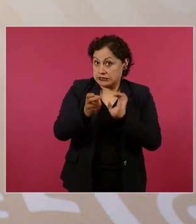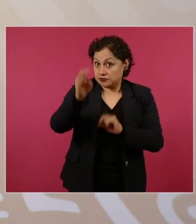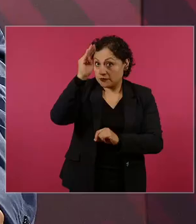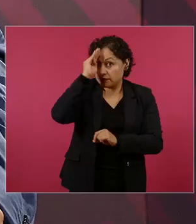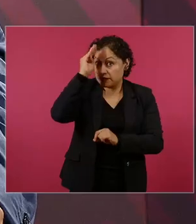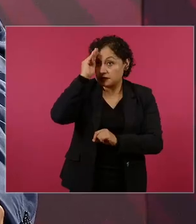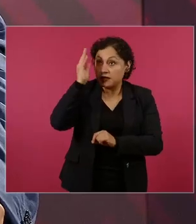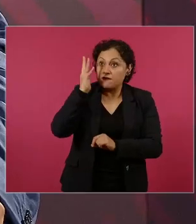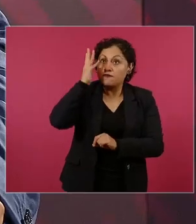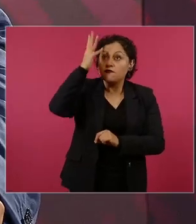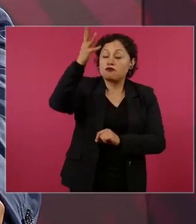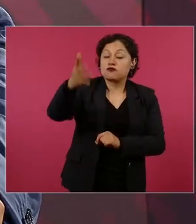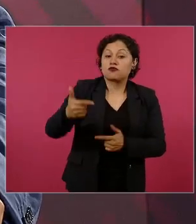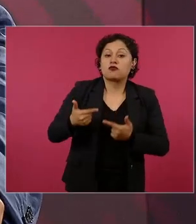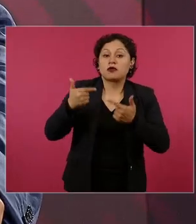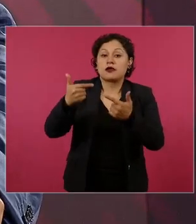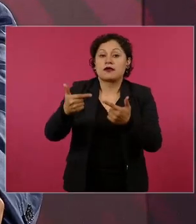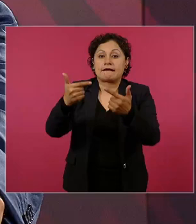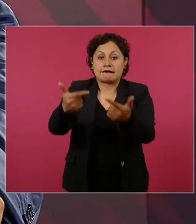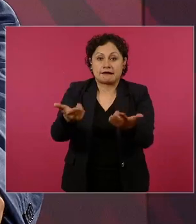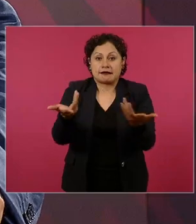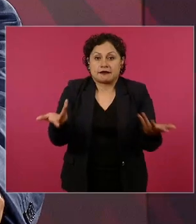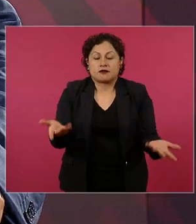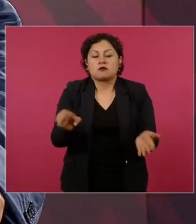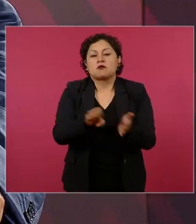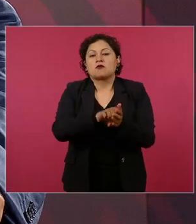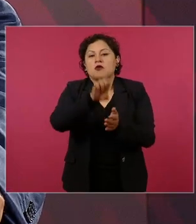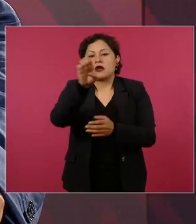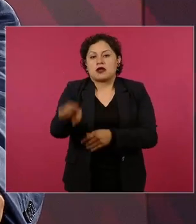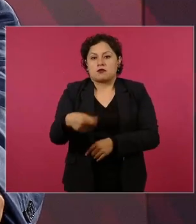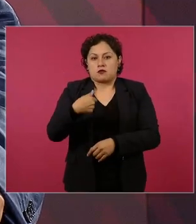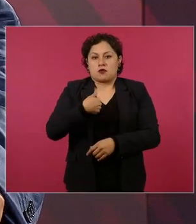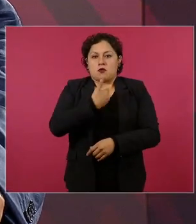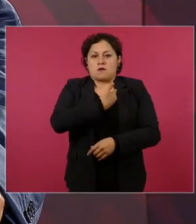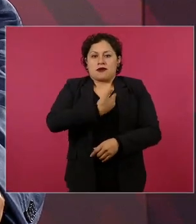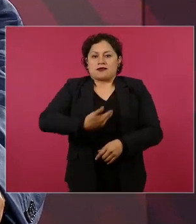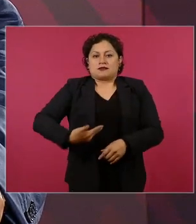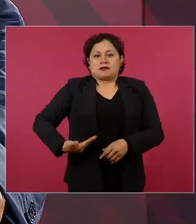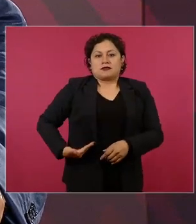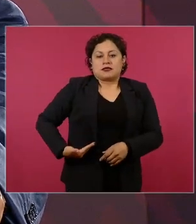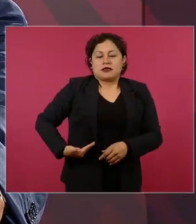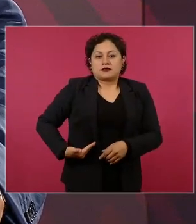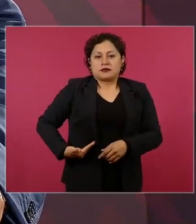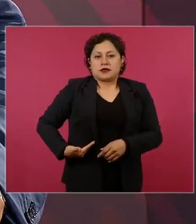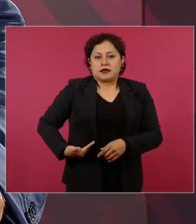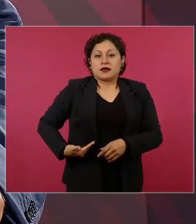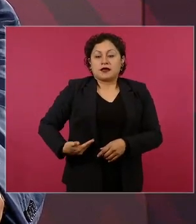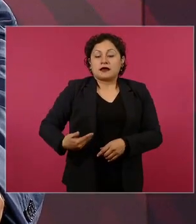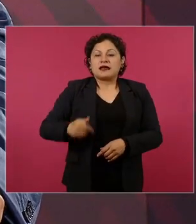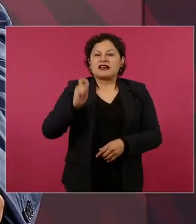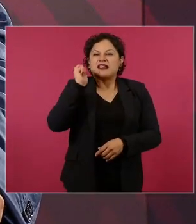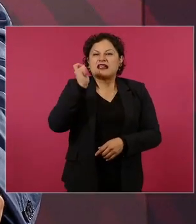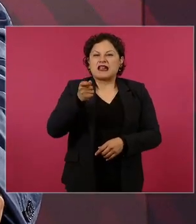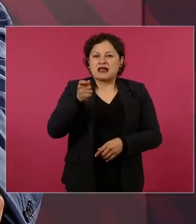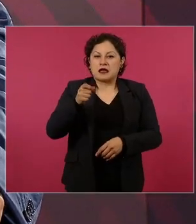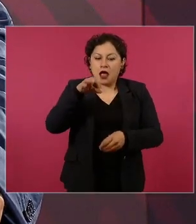Un estadista no está pensando en la nueva elección, sino está pensando en la nueva